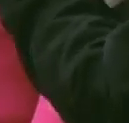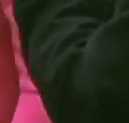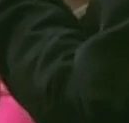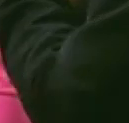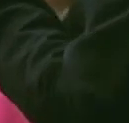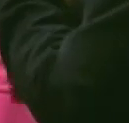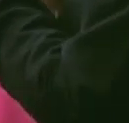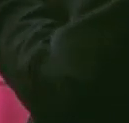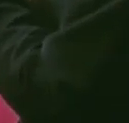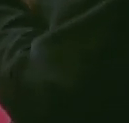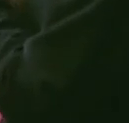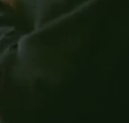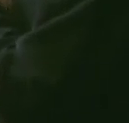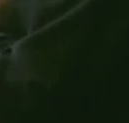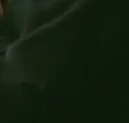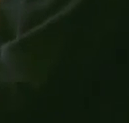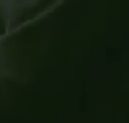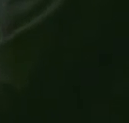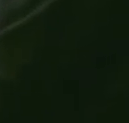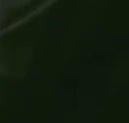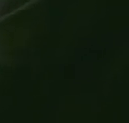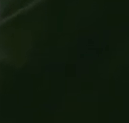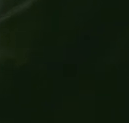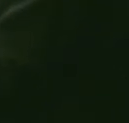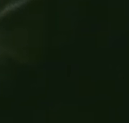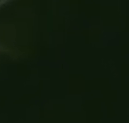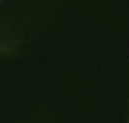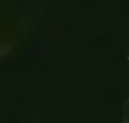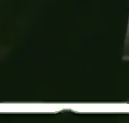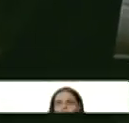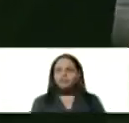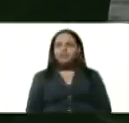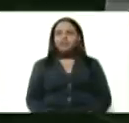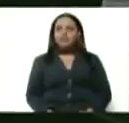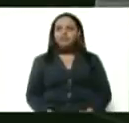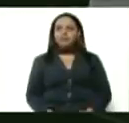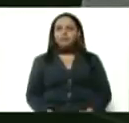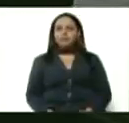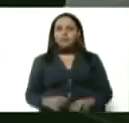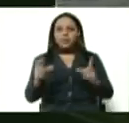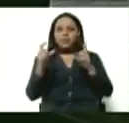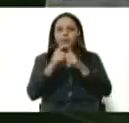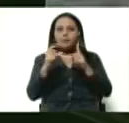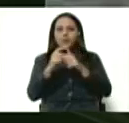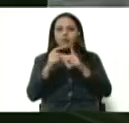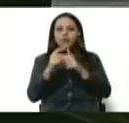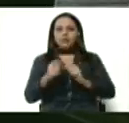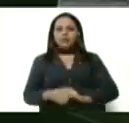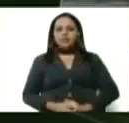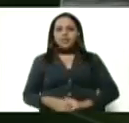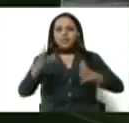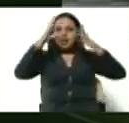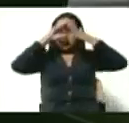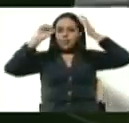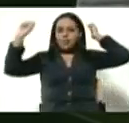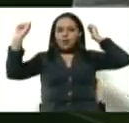Lo decía, se trata de un texto. Palabras del excelentísimo señor Li Baurong, embajador extraordinario y